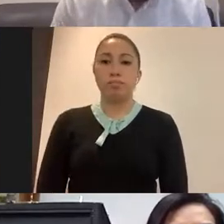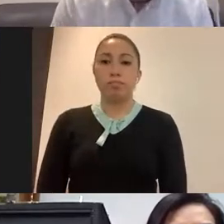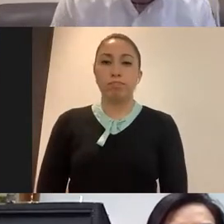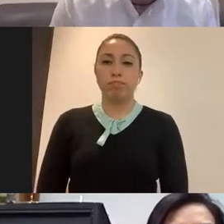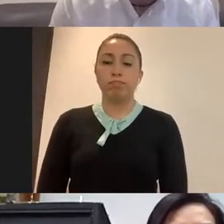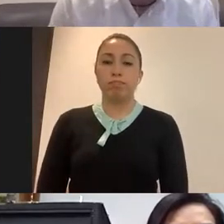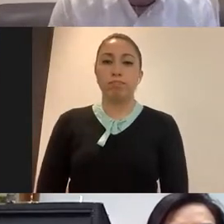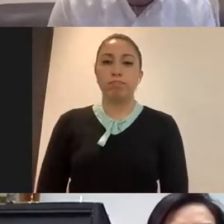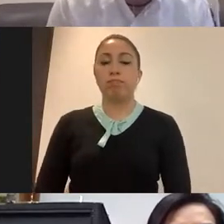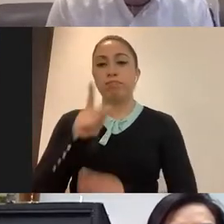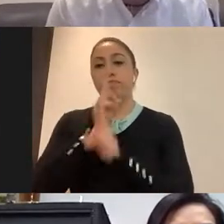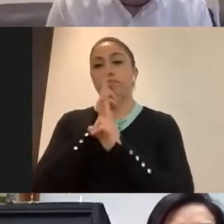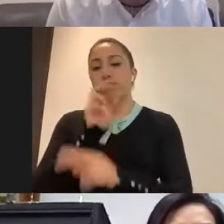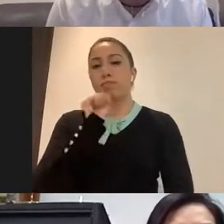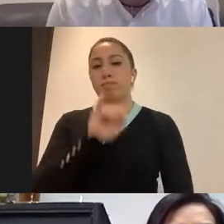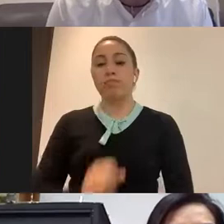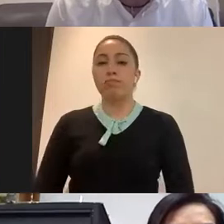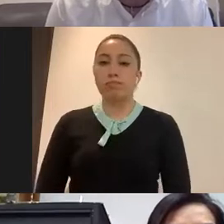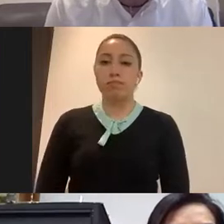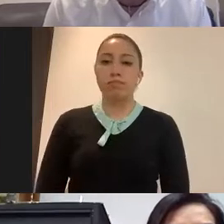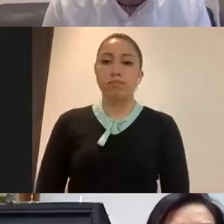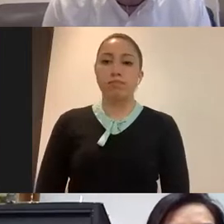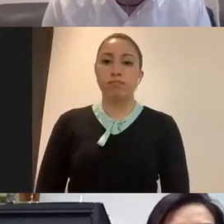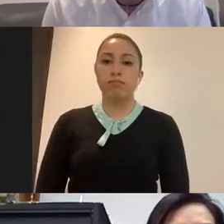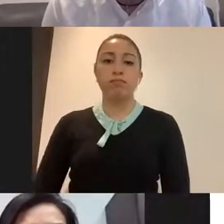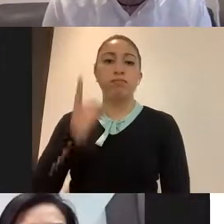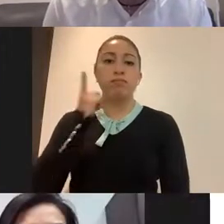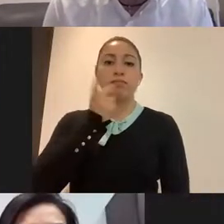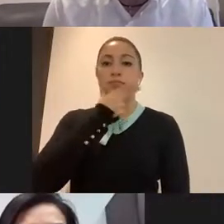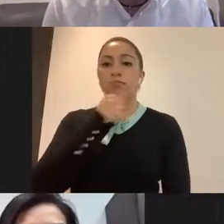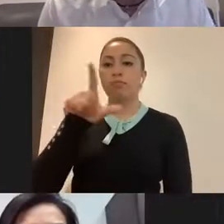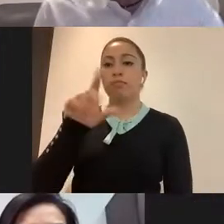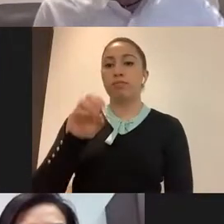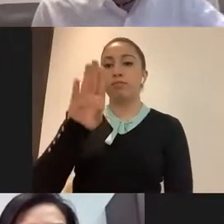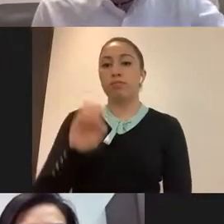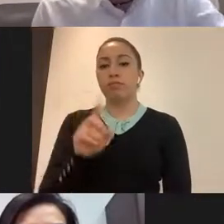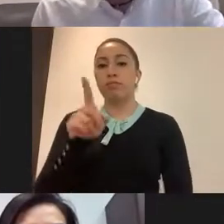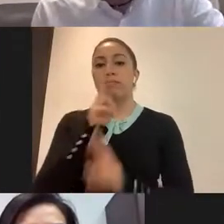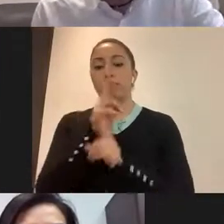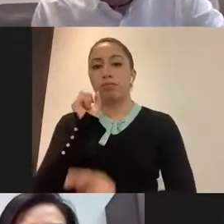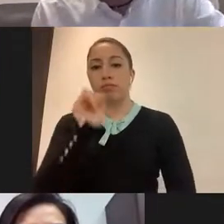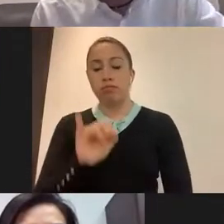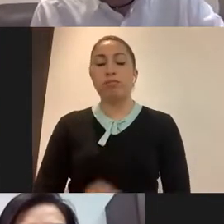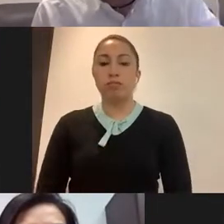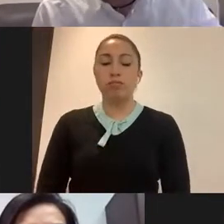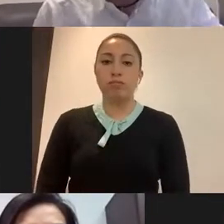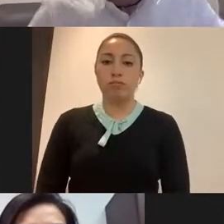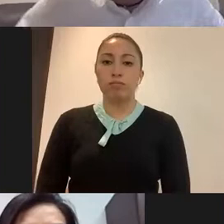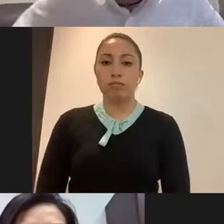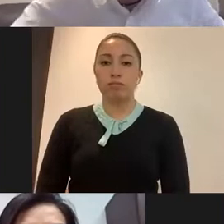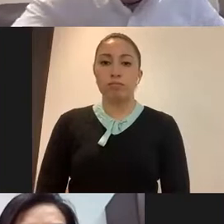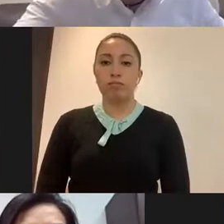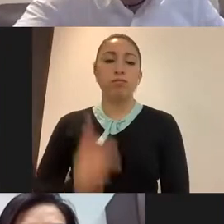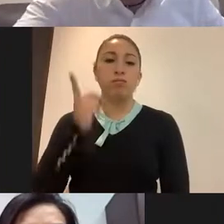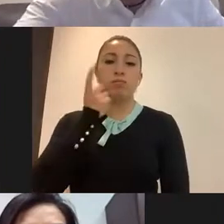Marta Ávila, a favor. Diputado Víctor Hugo Lobo Román. Víctor Hugo Lobo, a favor. Diputado